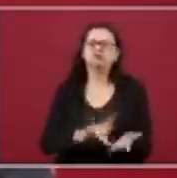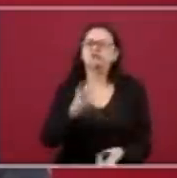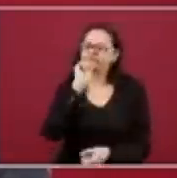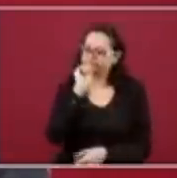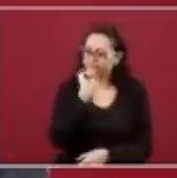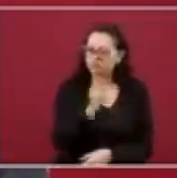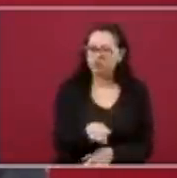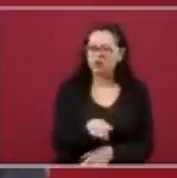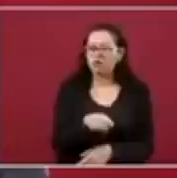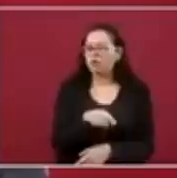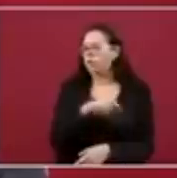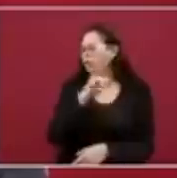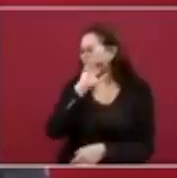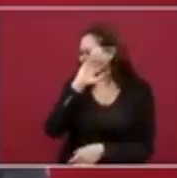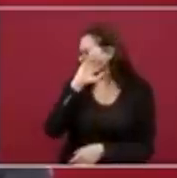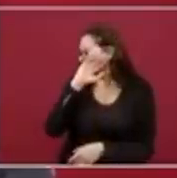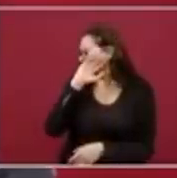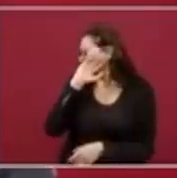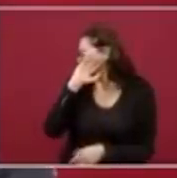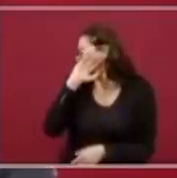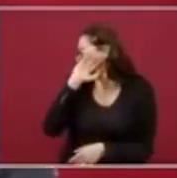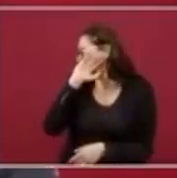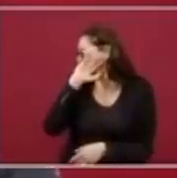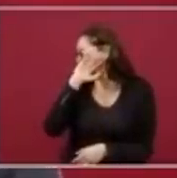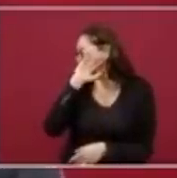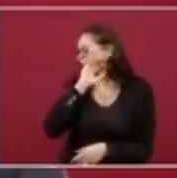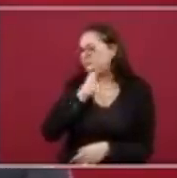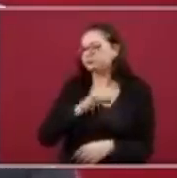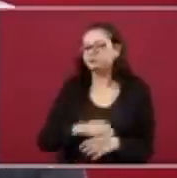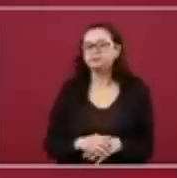Lo que estamos haciendo